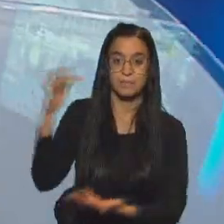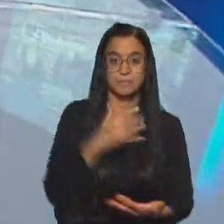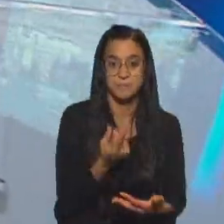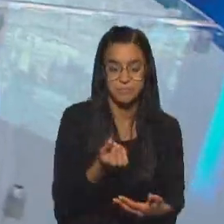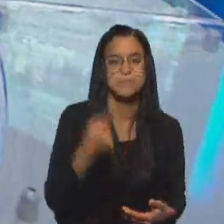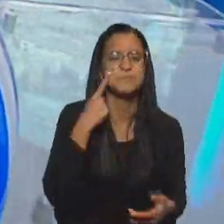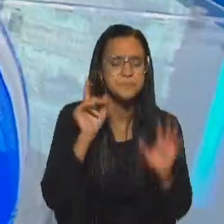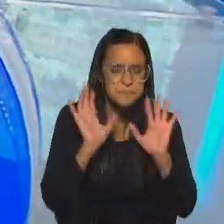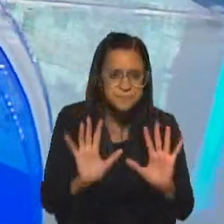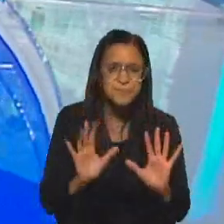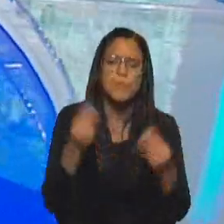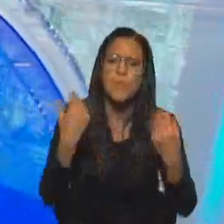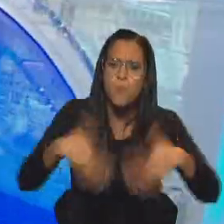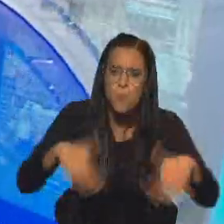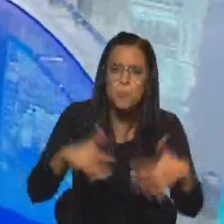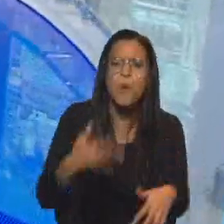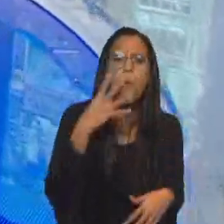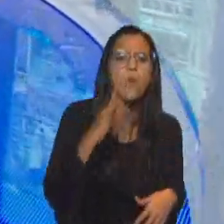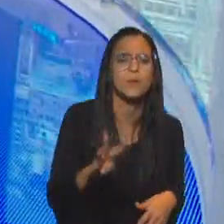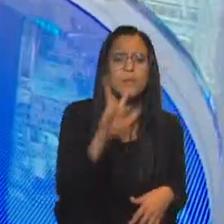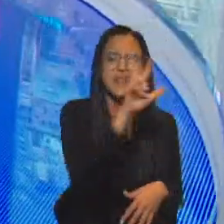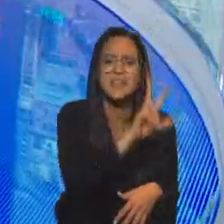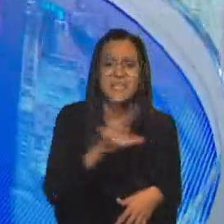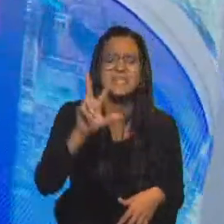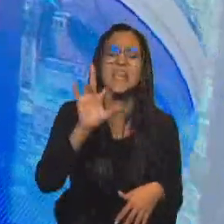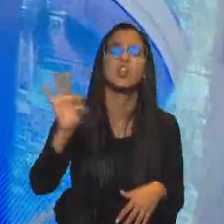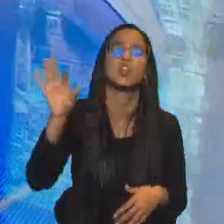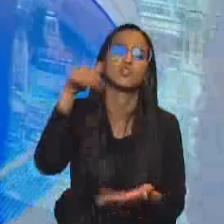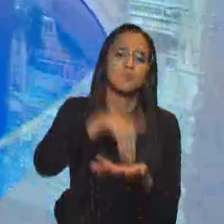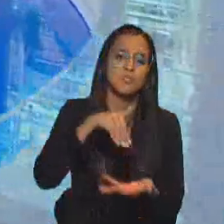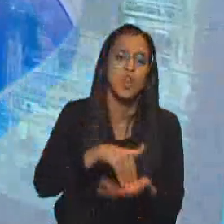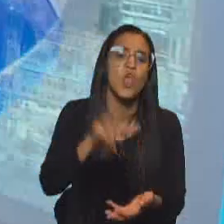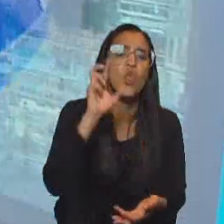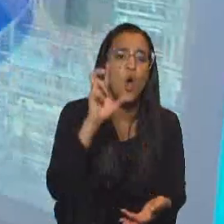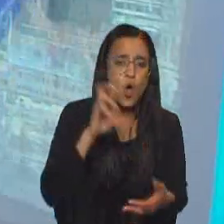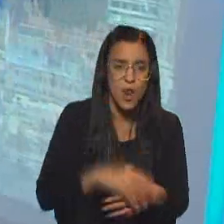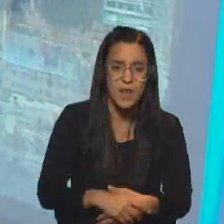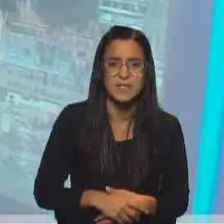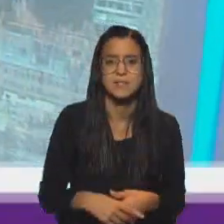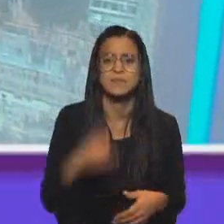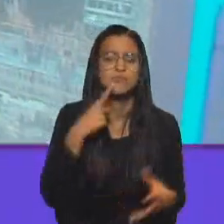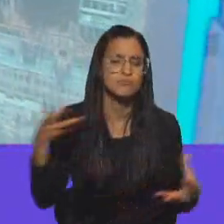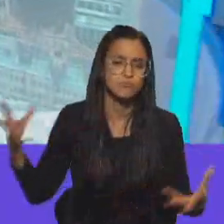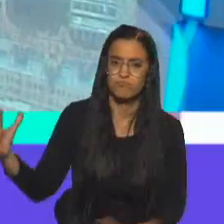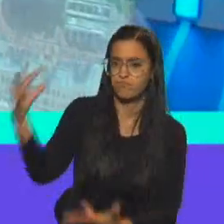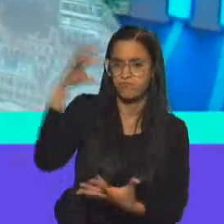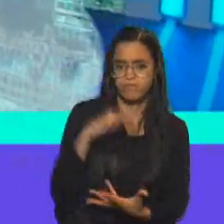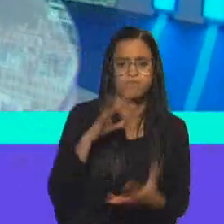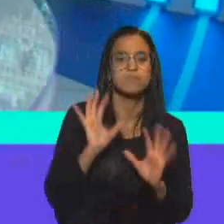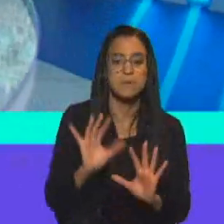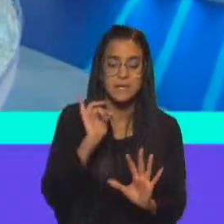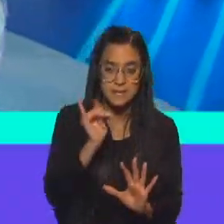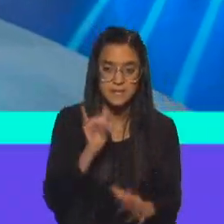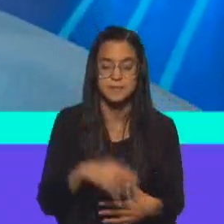escuchada porque es un montón 4 mil 300 millones de dólares todo junto todo junto así es va a llegar